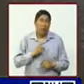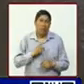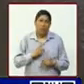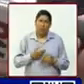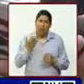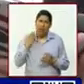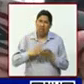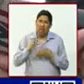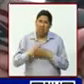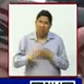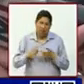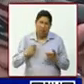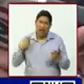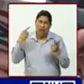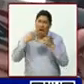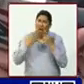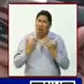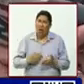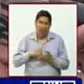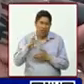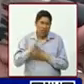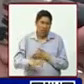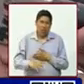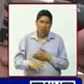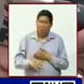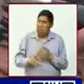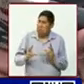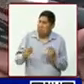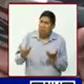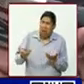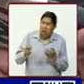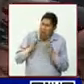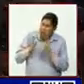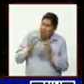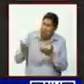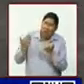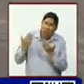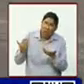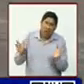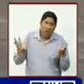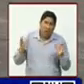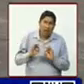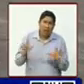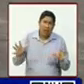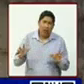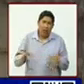hemos esperado inspecciones, que lleguen las autoridades, de unirnos y no hemos llegado a nada.